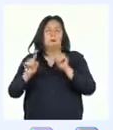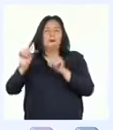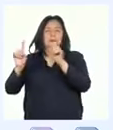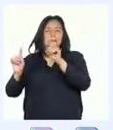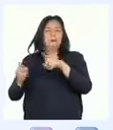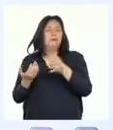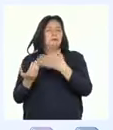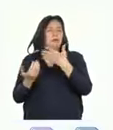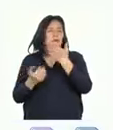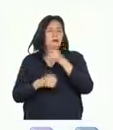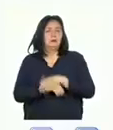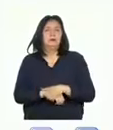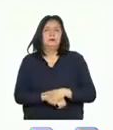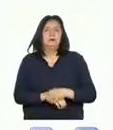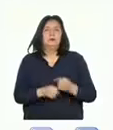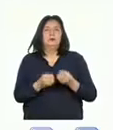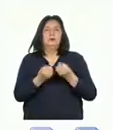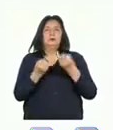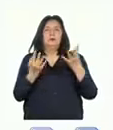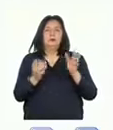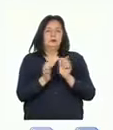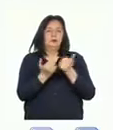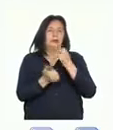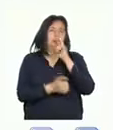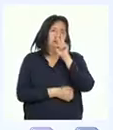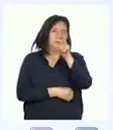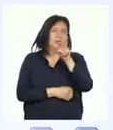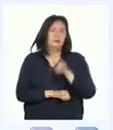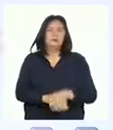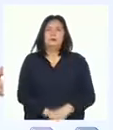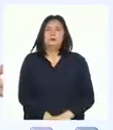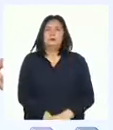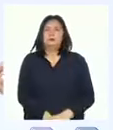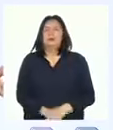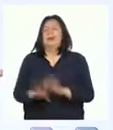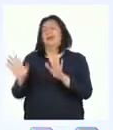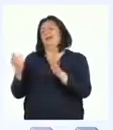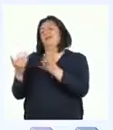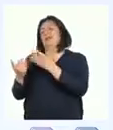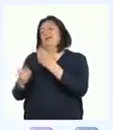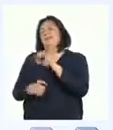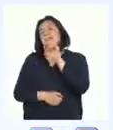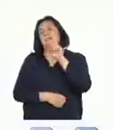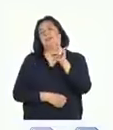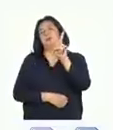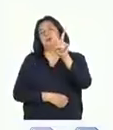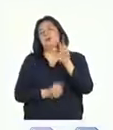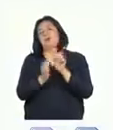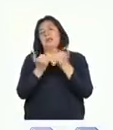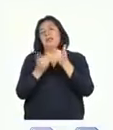preguntas muy sencillas. ¿Cuántos panes ves? Fácil,